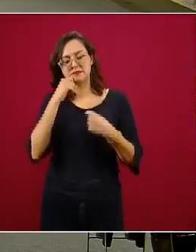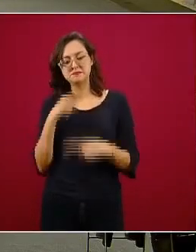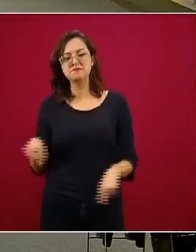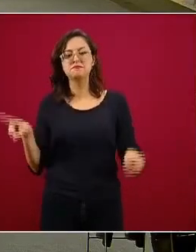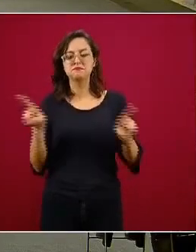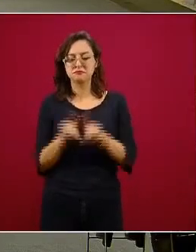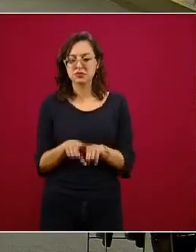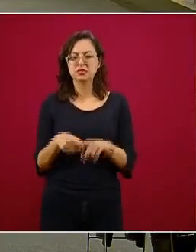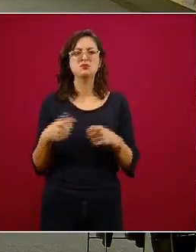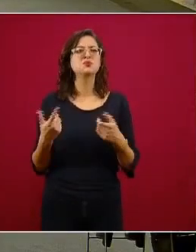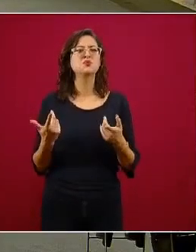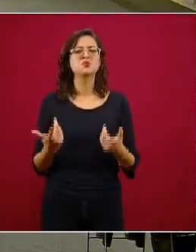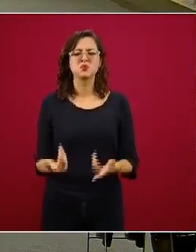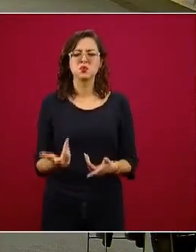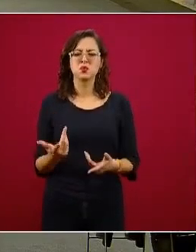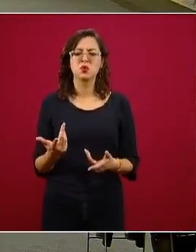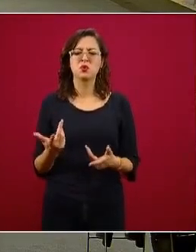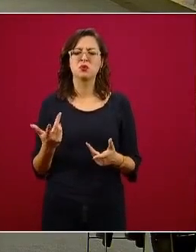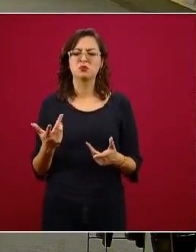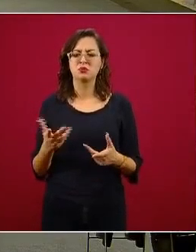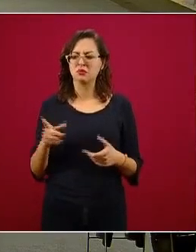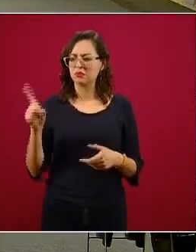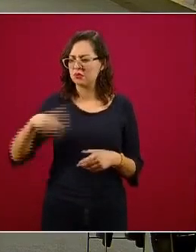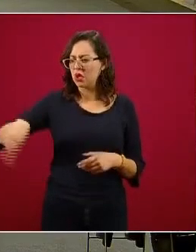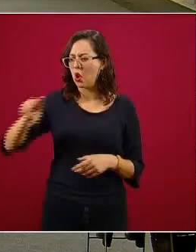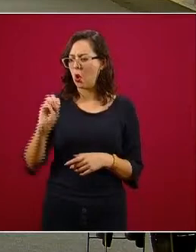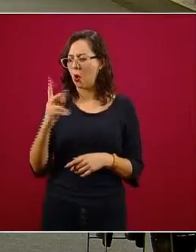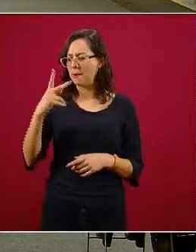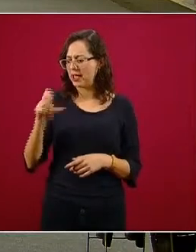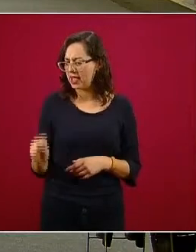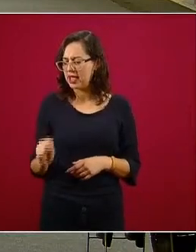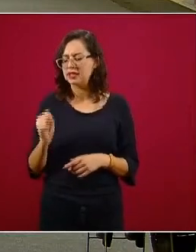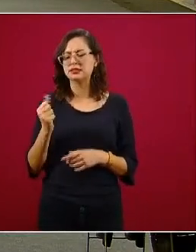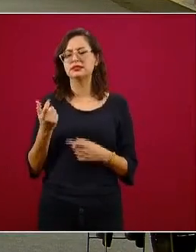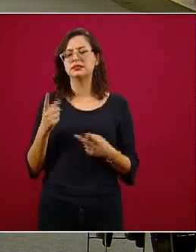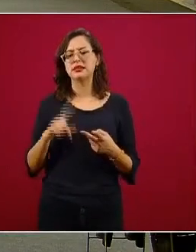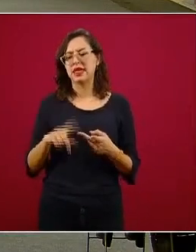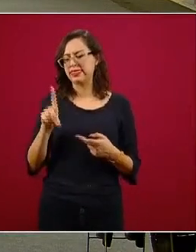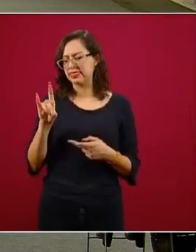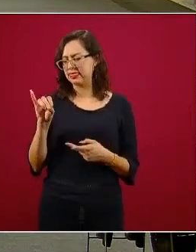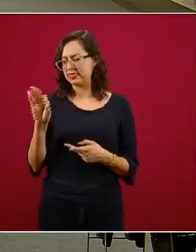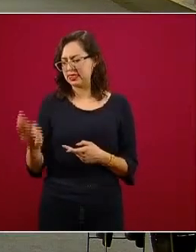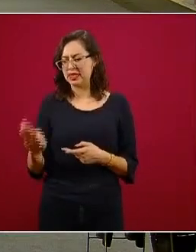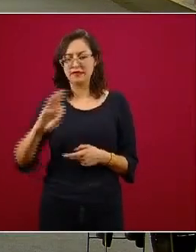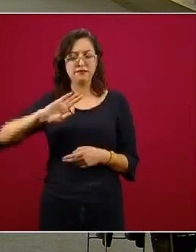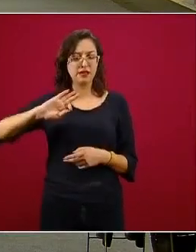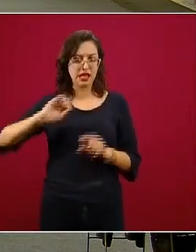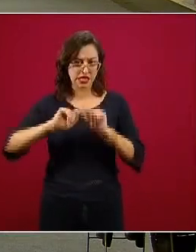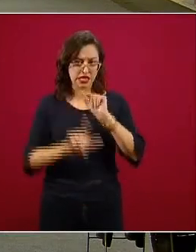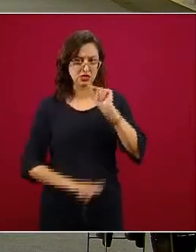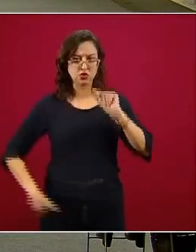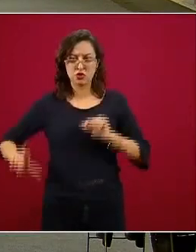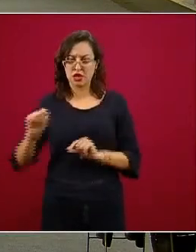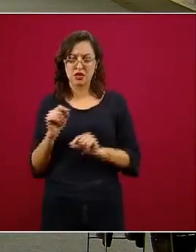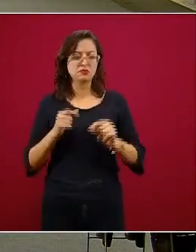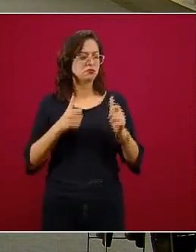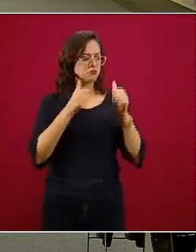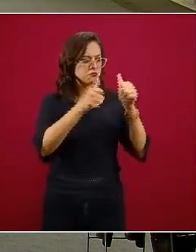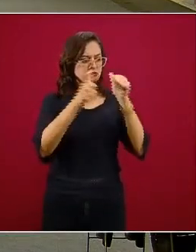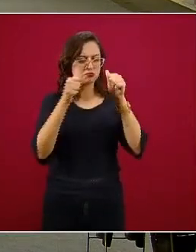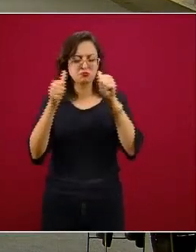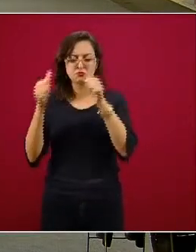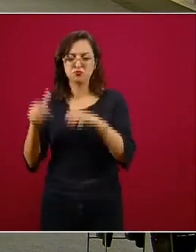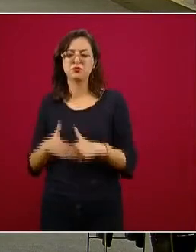estado acompañada y con una asesoría importante técnica de OPS, el Sistema Nacional DIF y muchos otros actores en los que estamos involucrados.